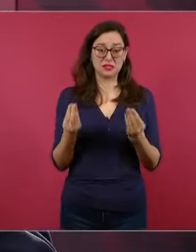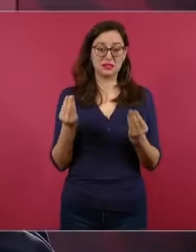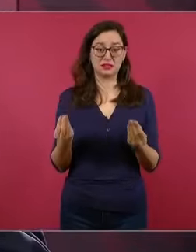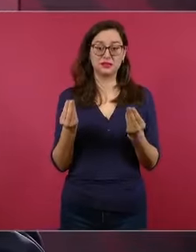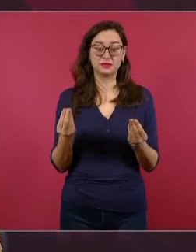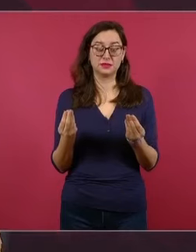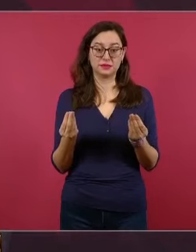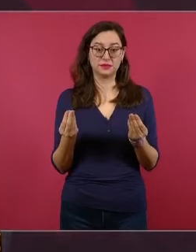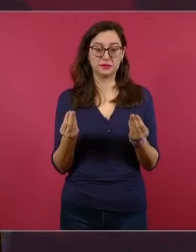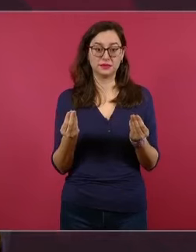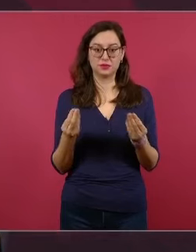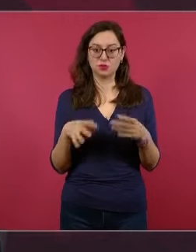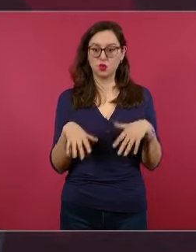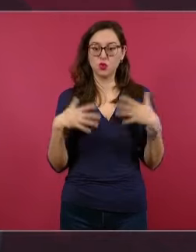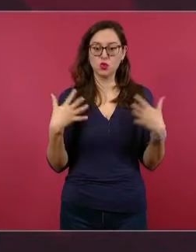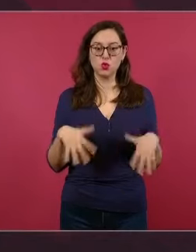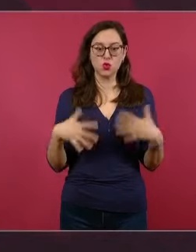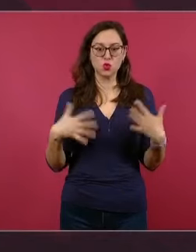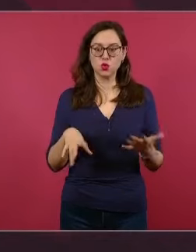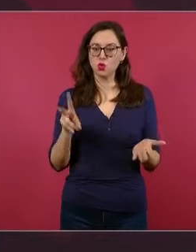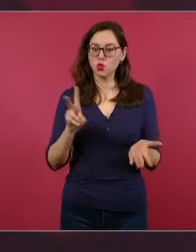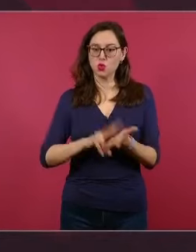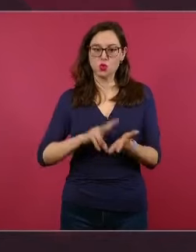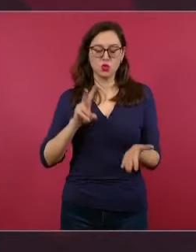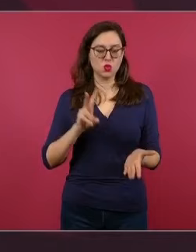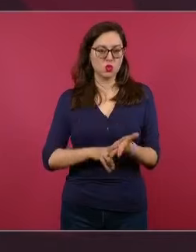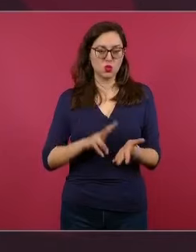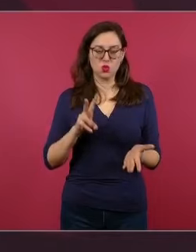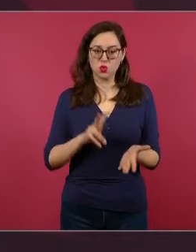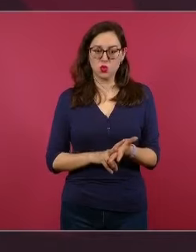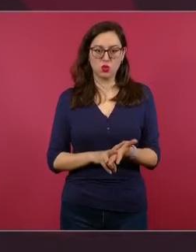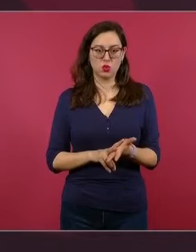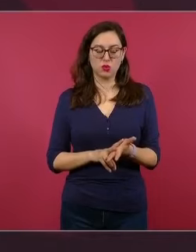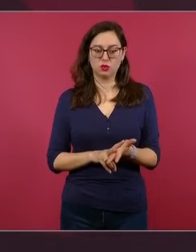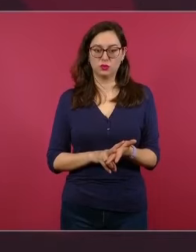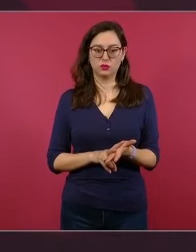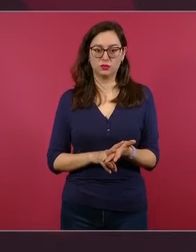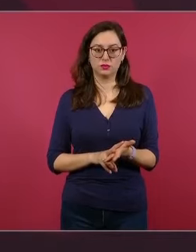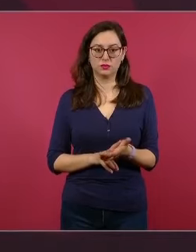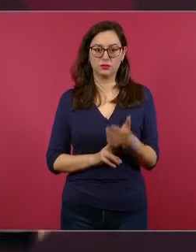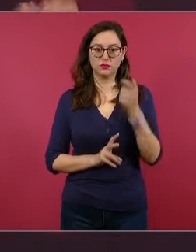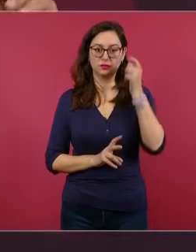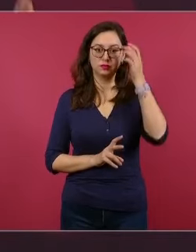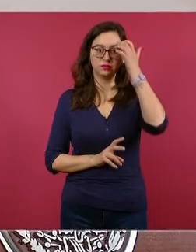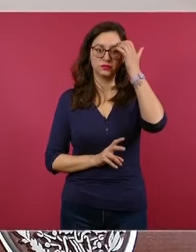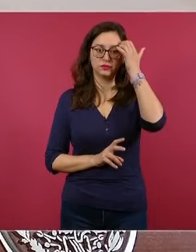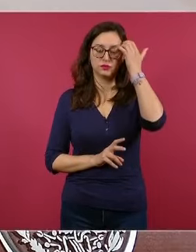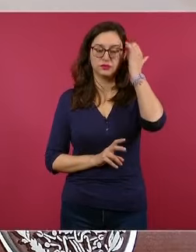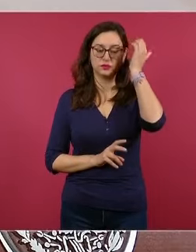masivo importantísimo para la gente